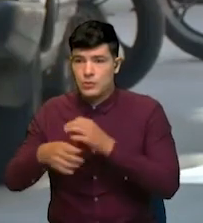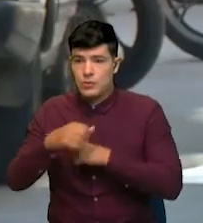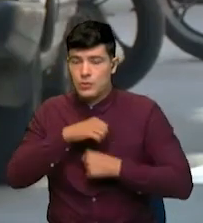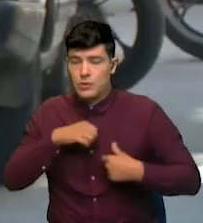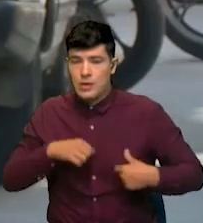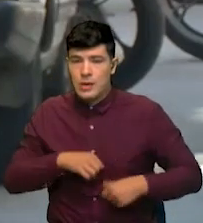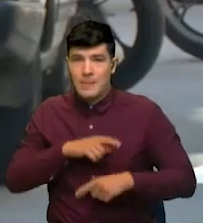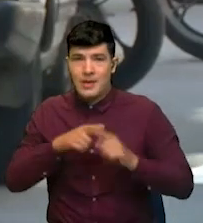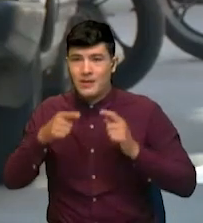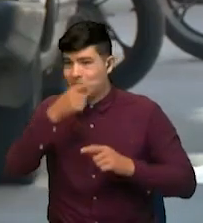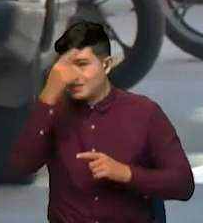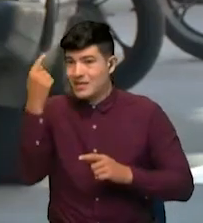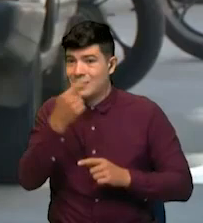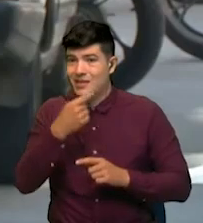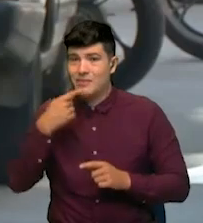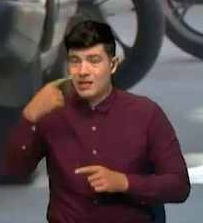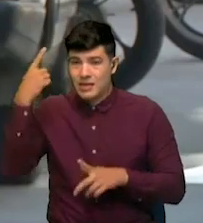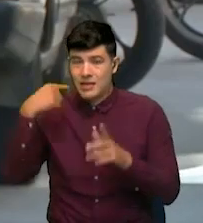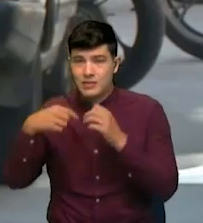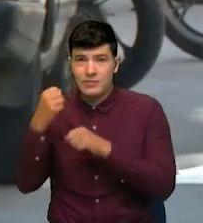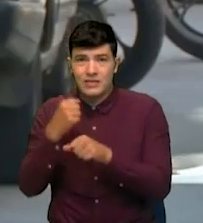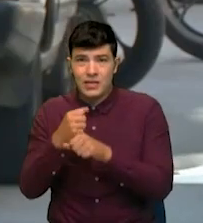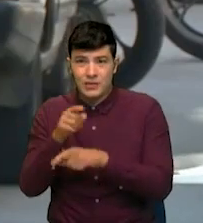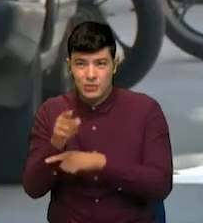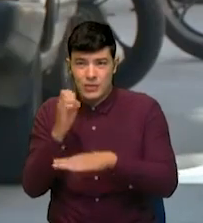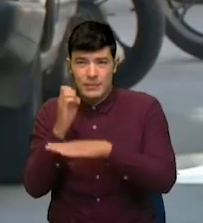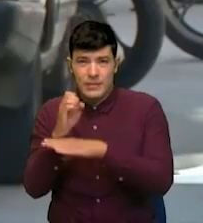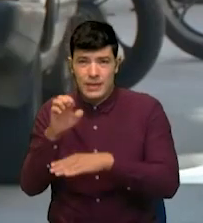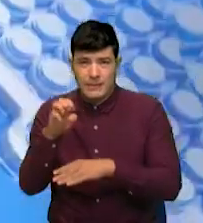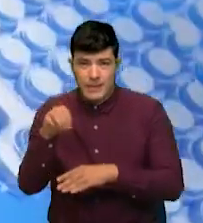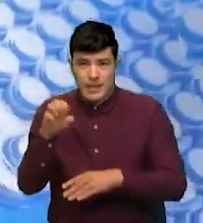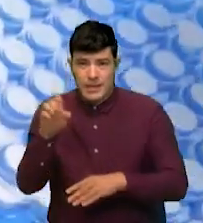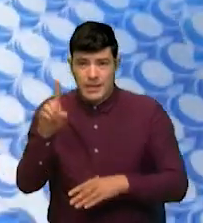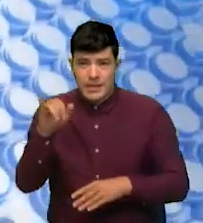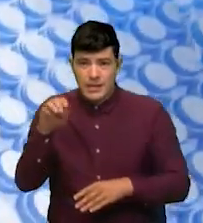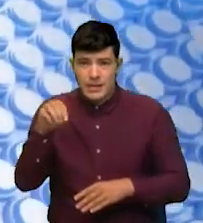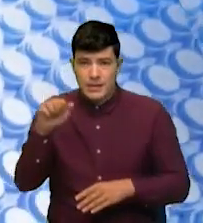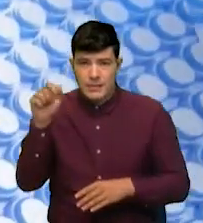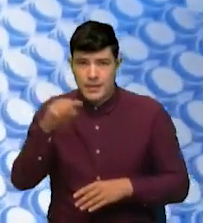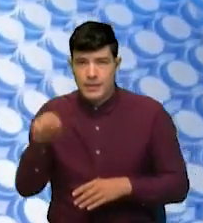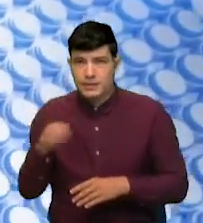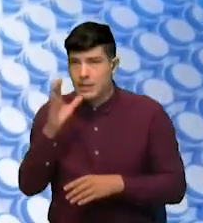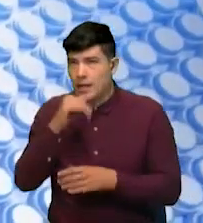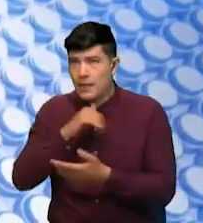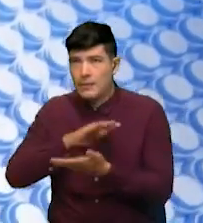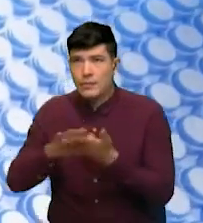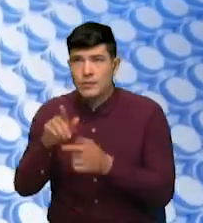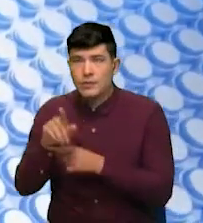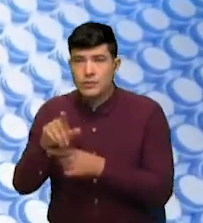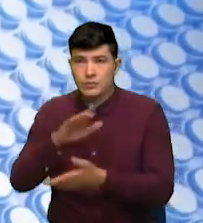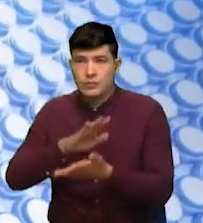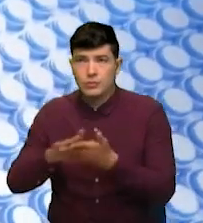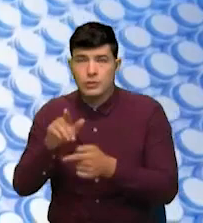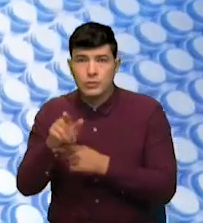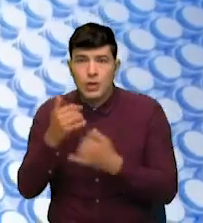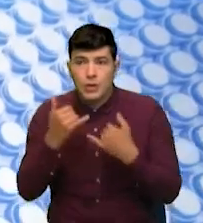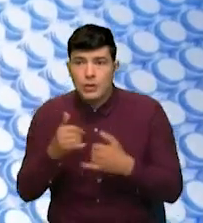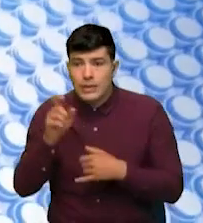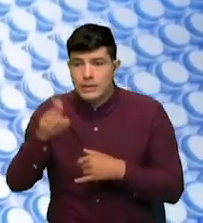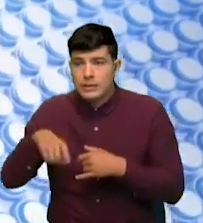más ni siquiera autoriza los exámenes que él requiere pues todo hace indicar que santiago ya requiere un nuevo